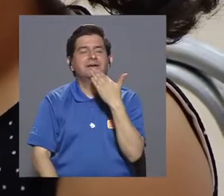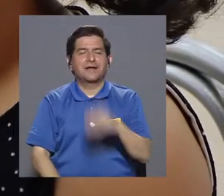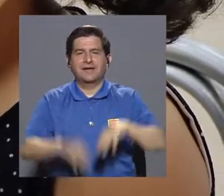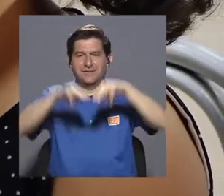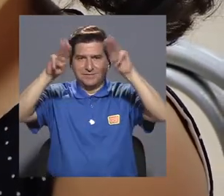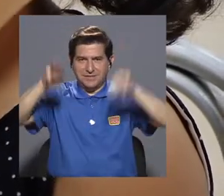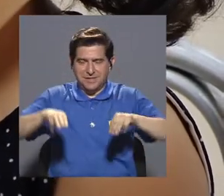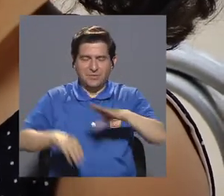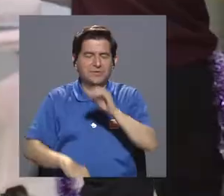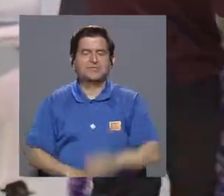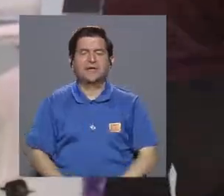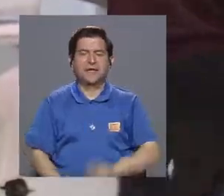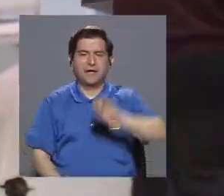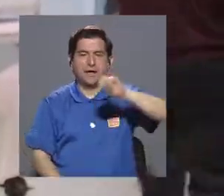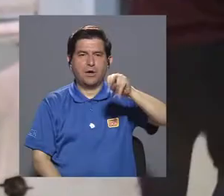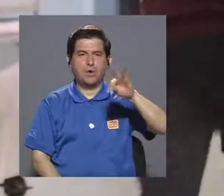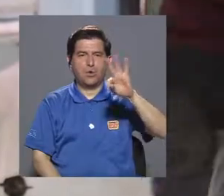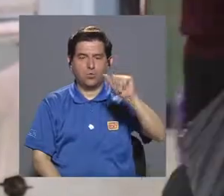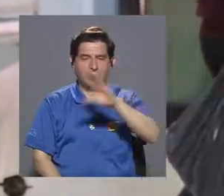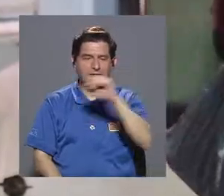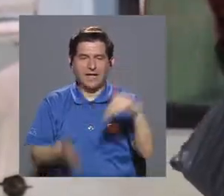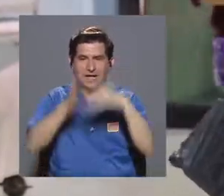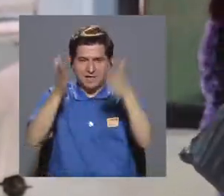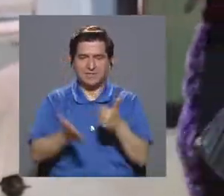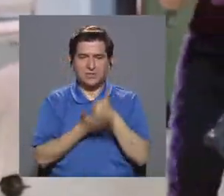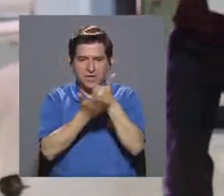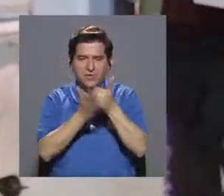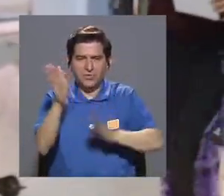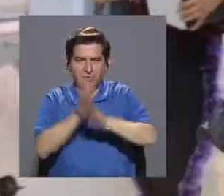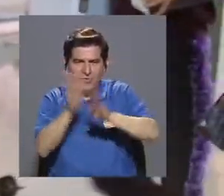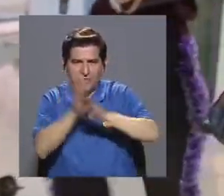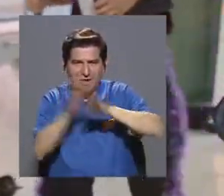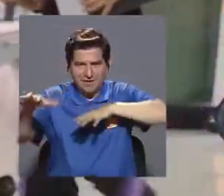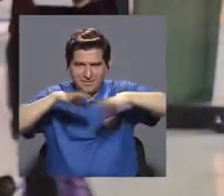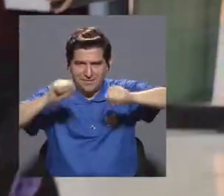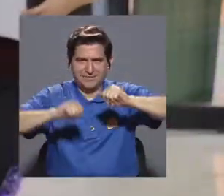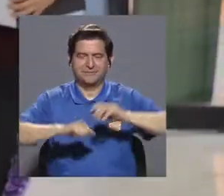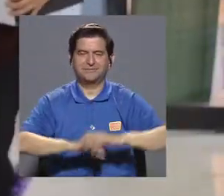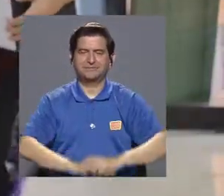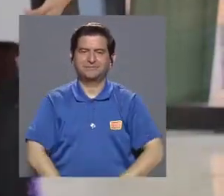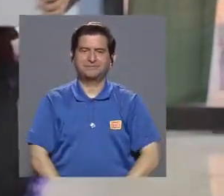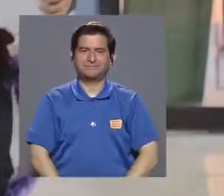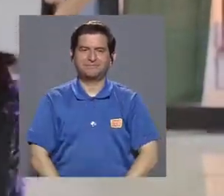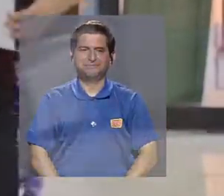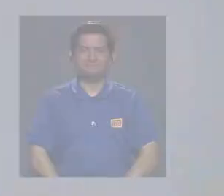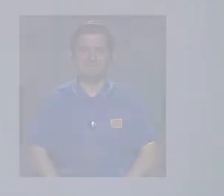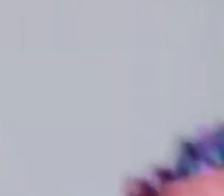al museo, a la junta y a estudiantes que nos colaboran para el desarrollo del evento.